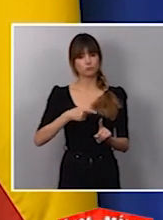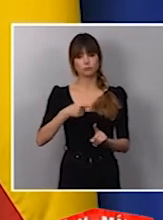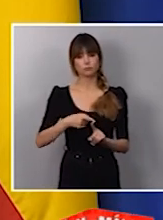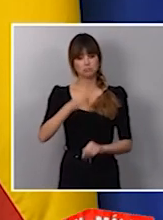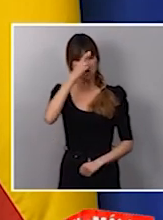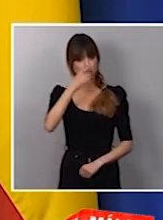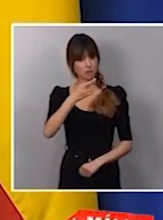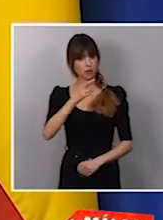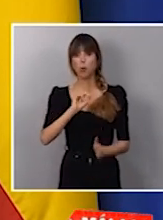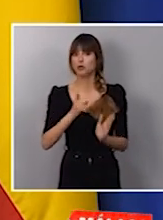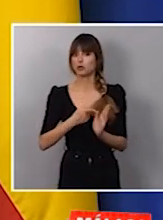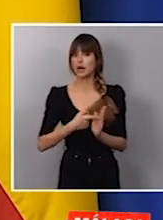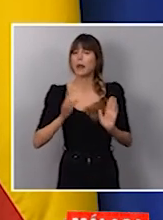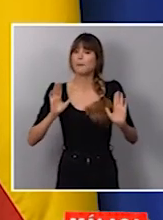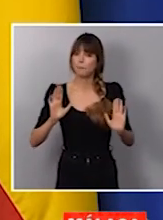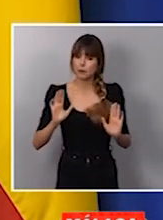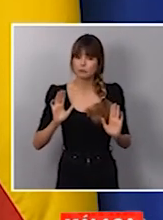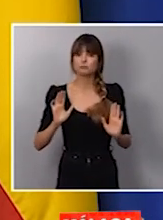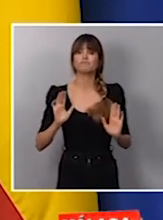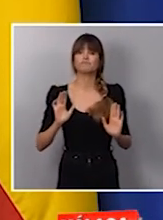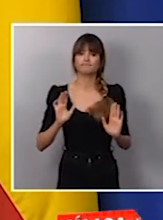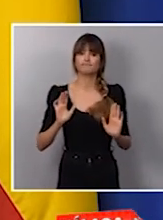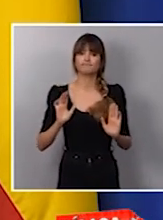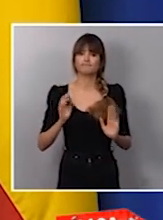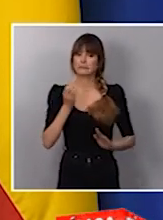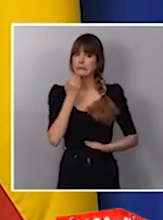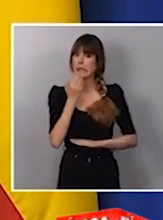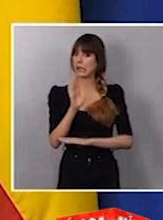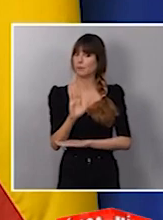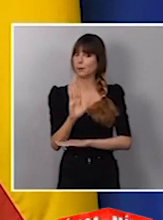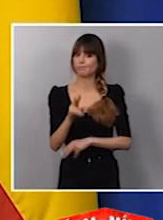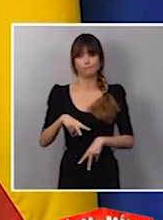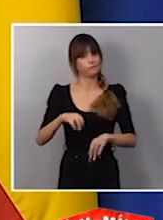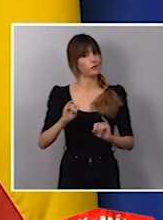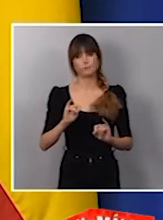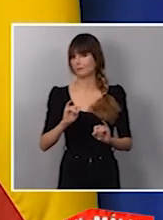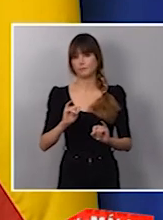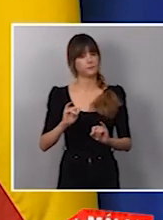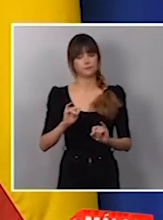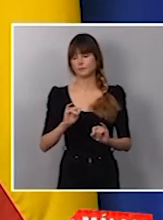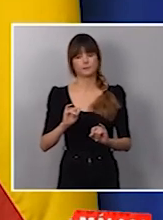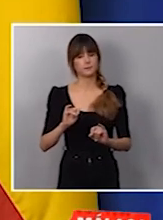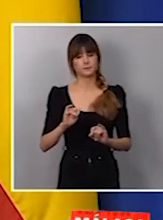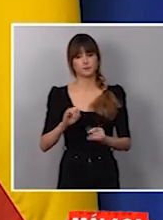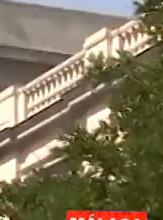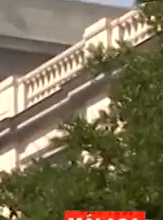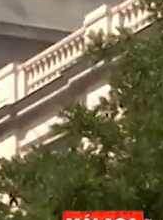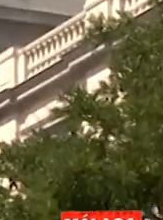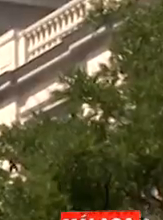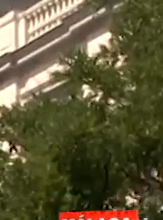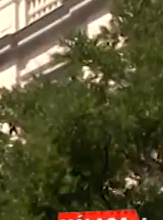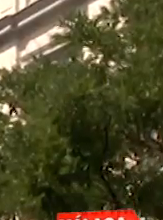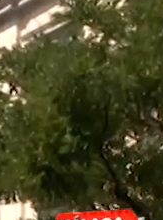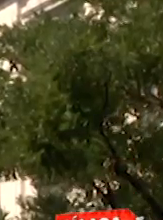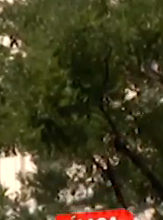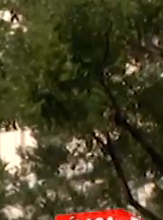máximo respeto, pero esto tampoco es un ejemplo de la separación de poderes. Estas